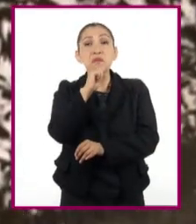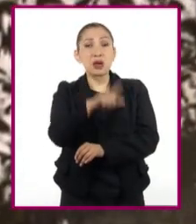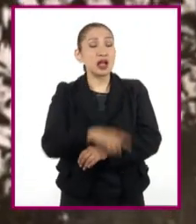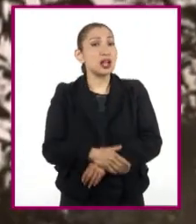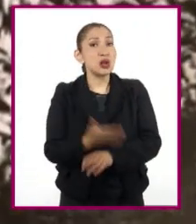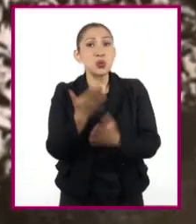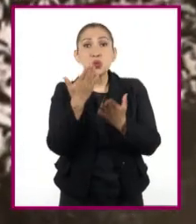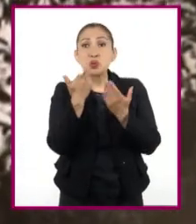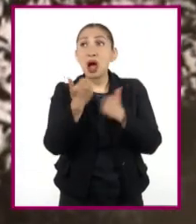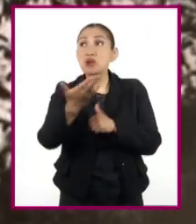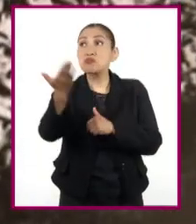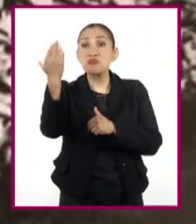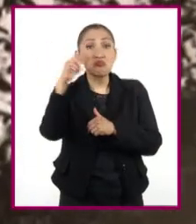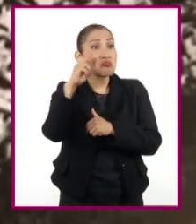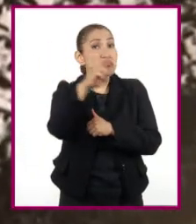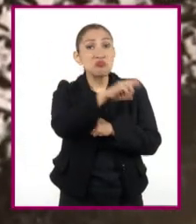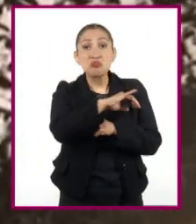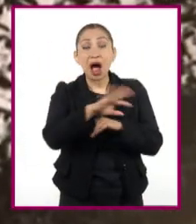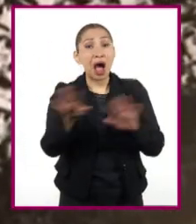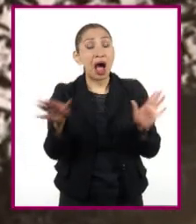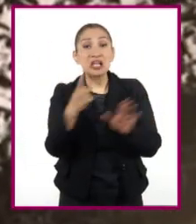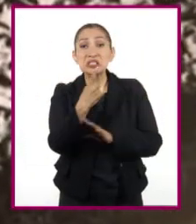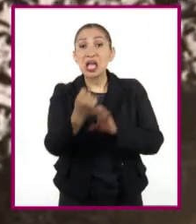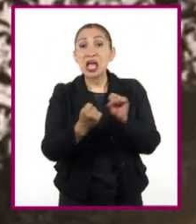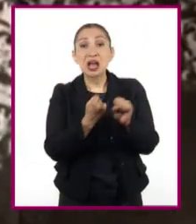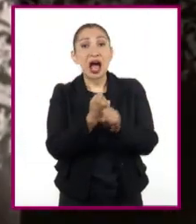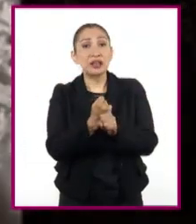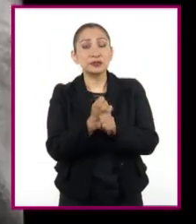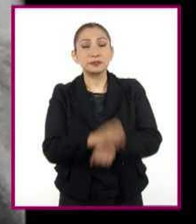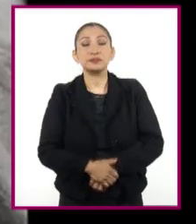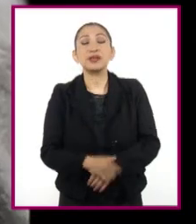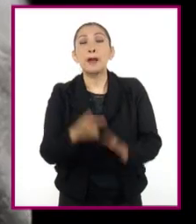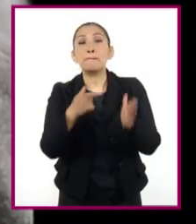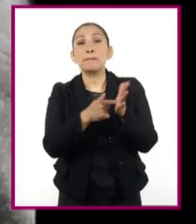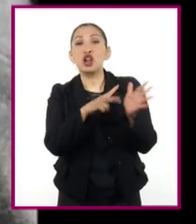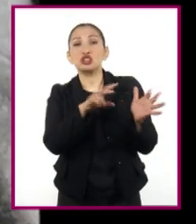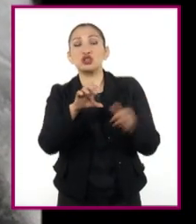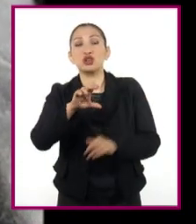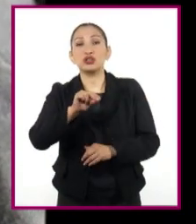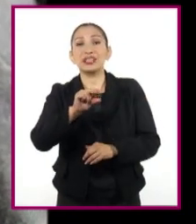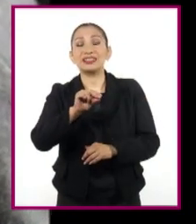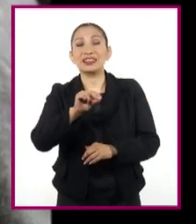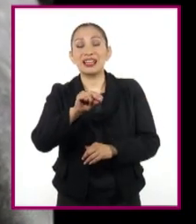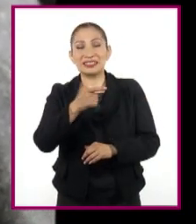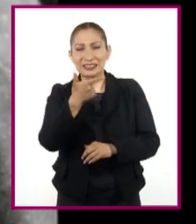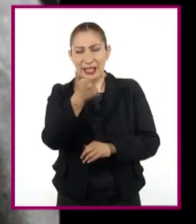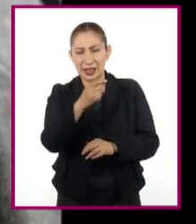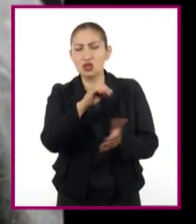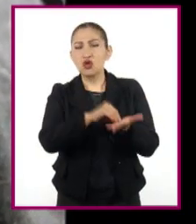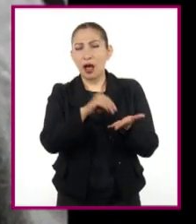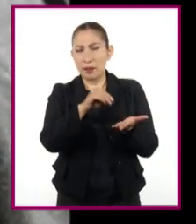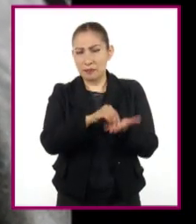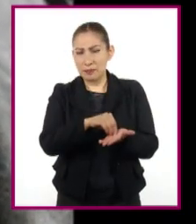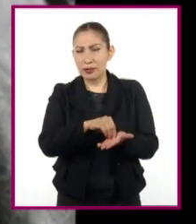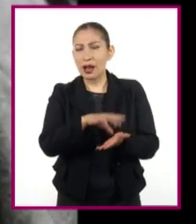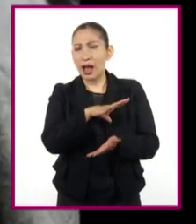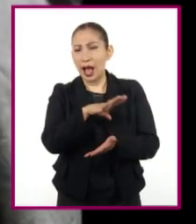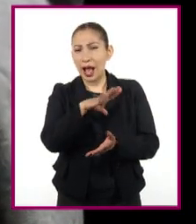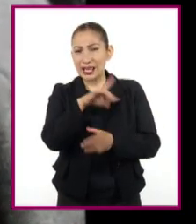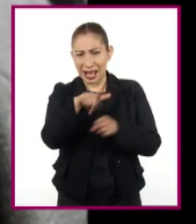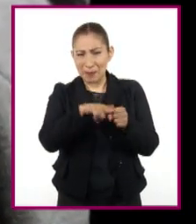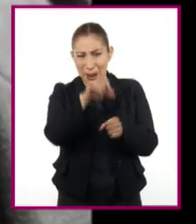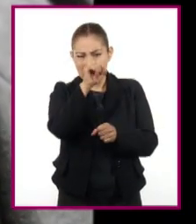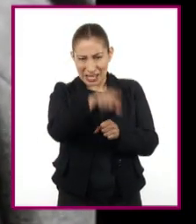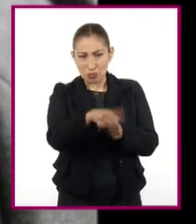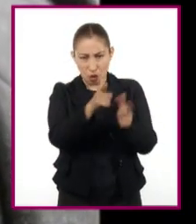No existen desde hace más de 100 años. En 1887, cuando todavía existían manadas de